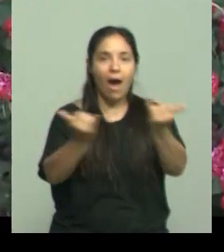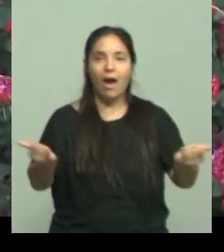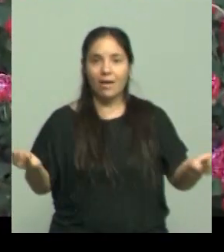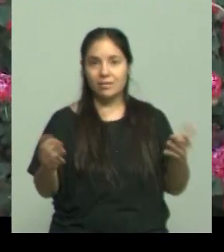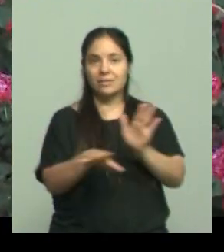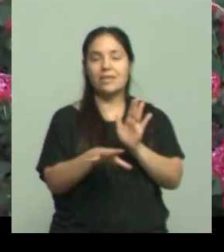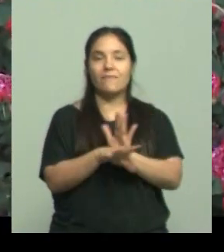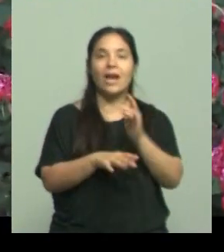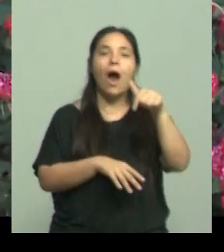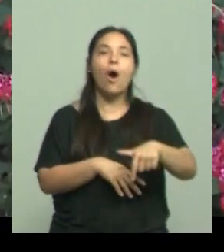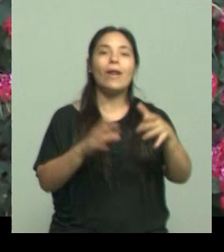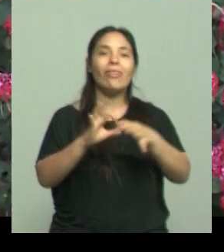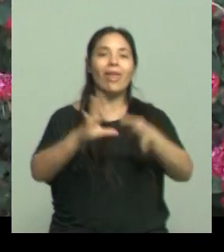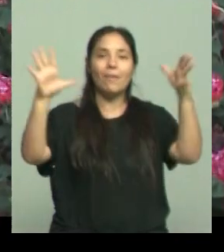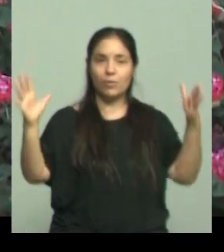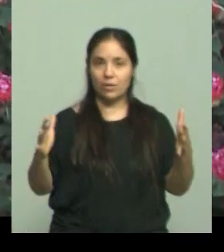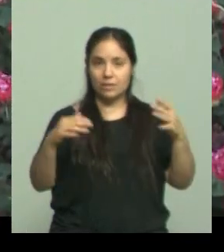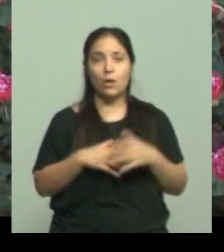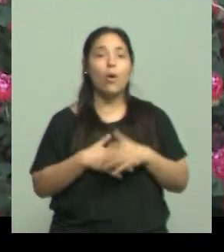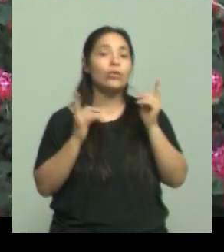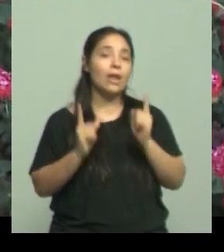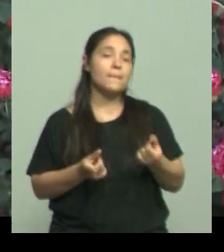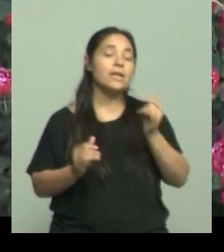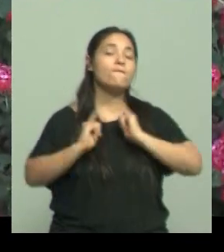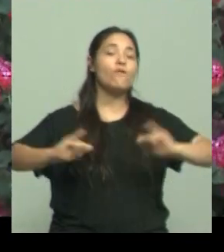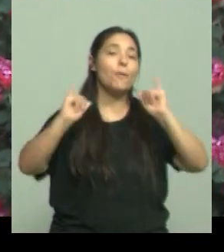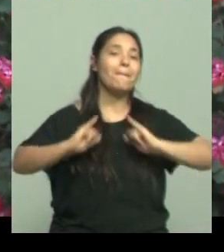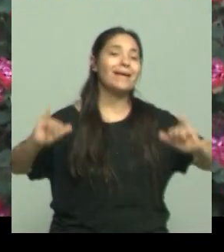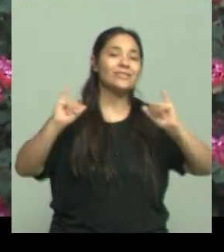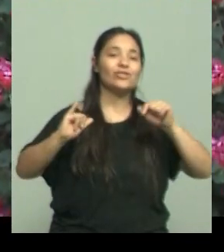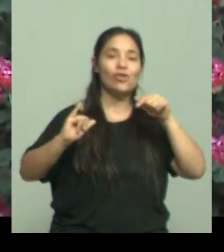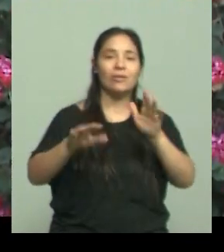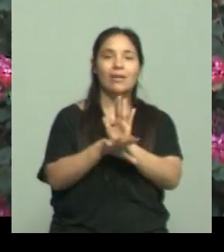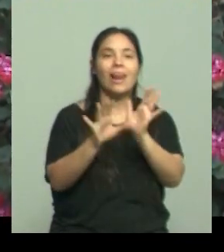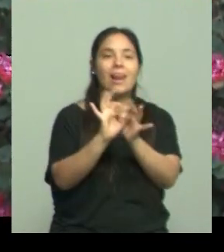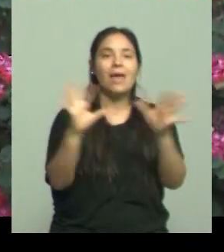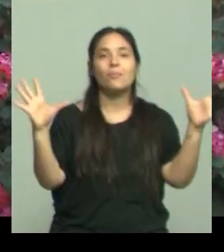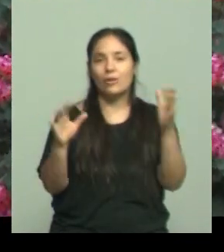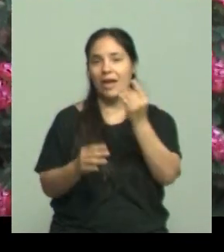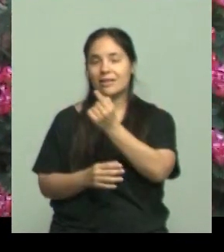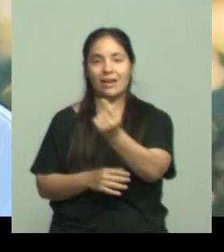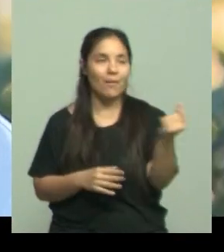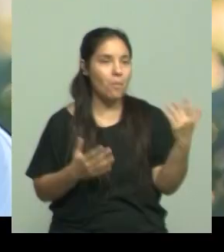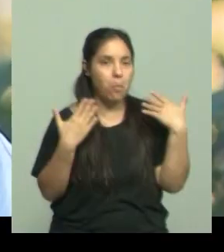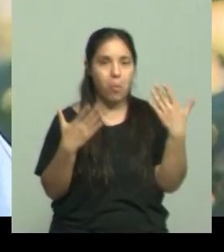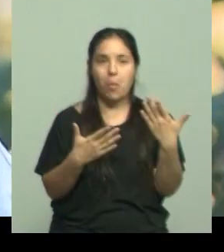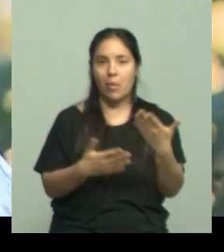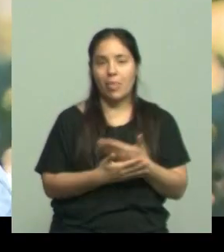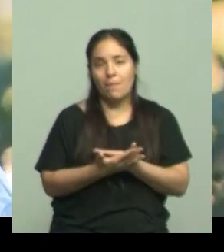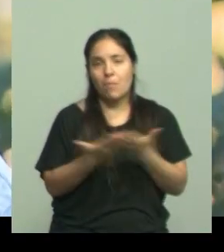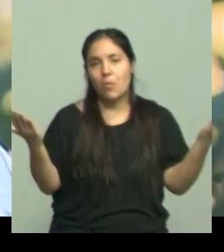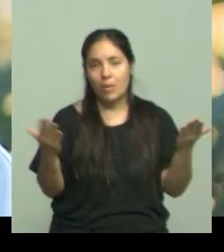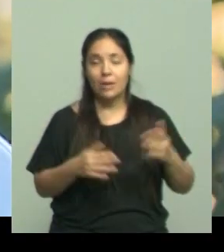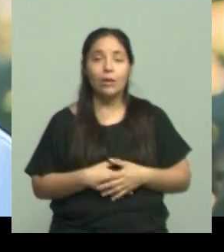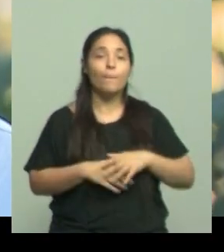En democracia o en la democratización de la información. Bueno, a eso me refiero, ¿no? La democratización de la